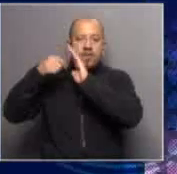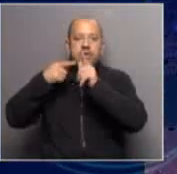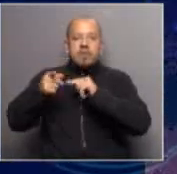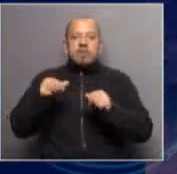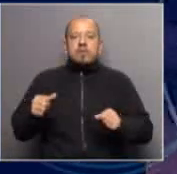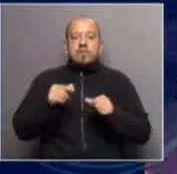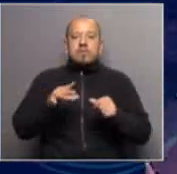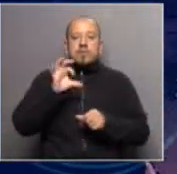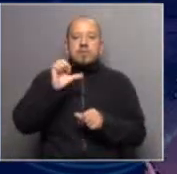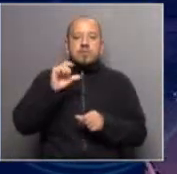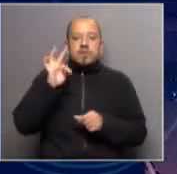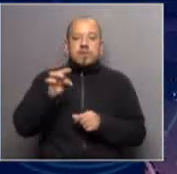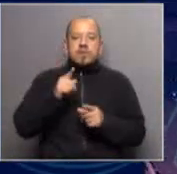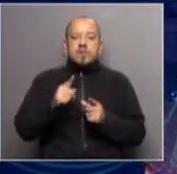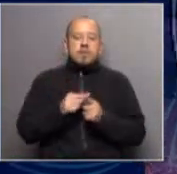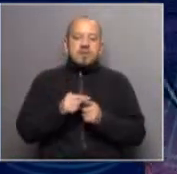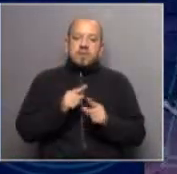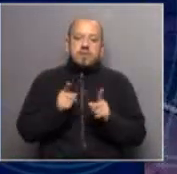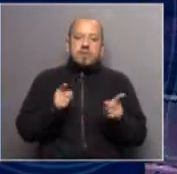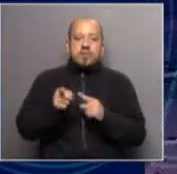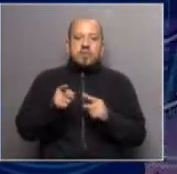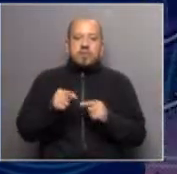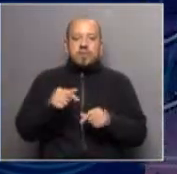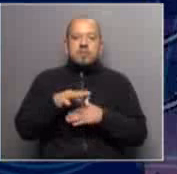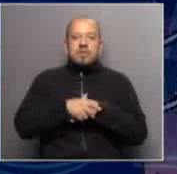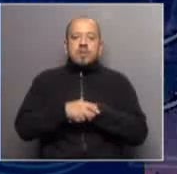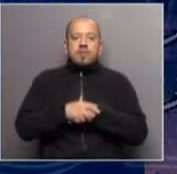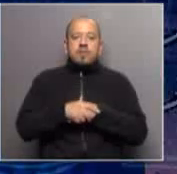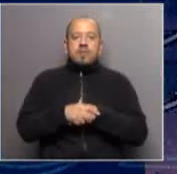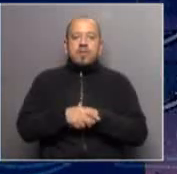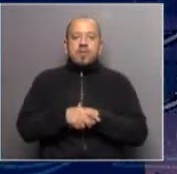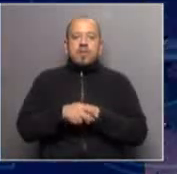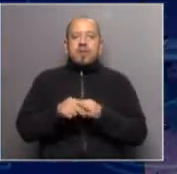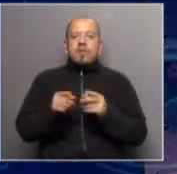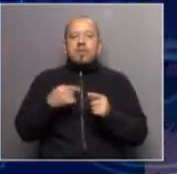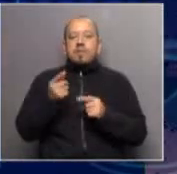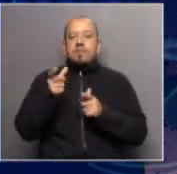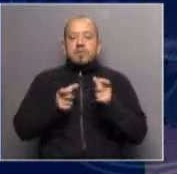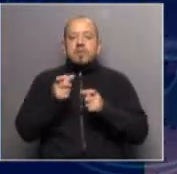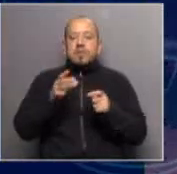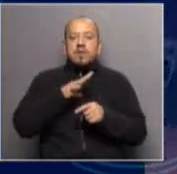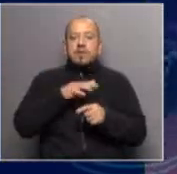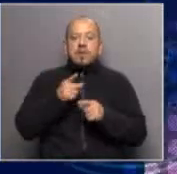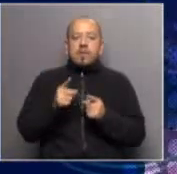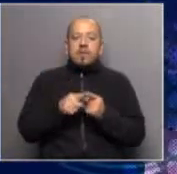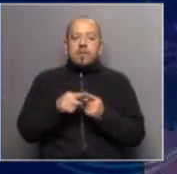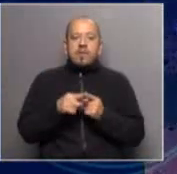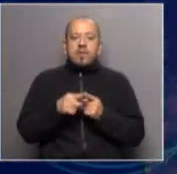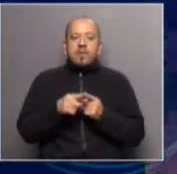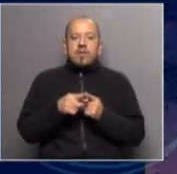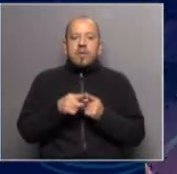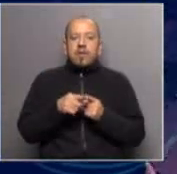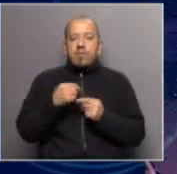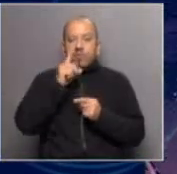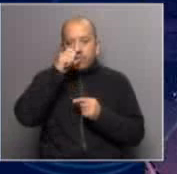y pusimos extras. Claro, no. Los de la grada son nuestros amigos y después son las personas que estaban ahí. Era un lugar montevideano con montevideanos